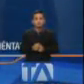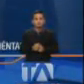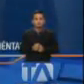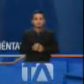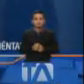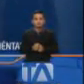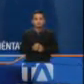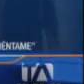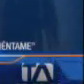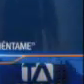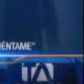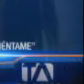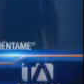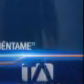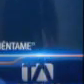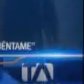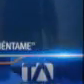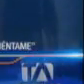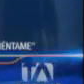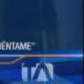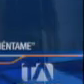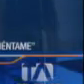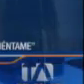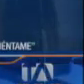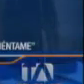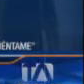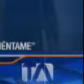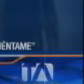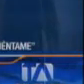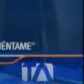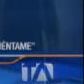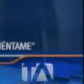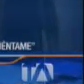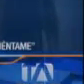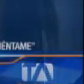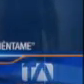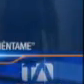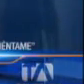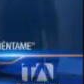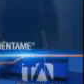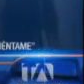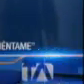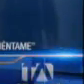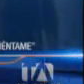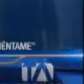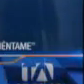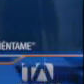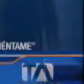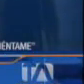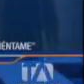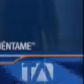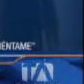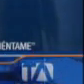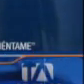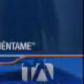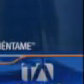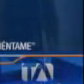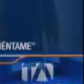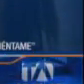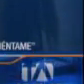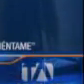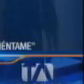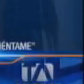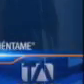campaña, en noviembre de 2016 recibieron 5 quejas, en 2015 340 y en lo que va de